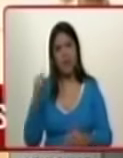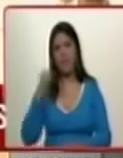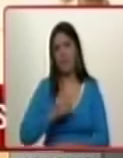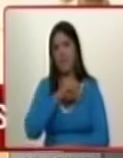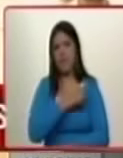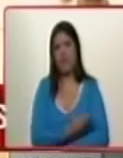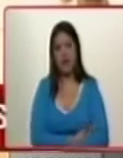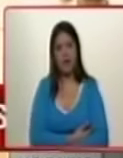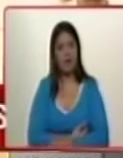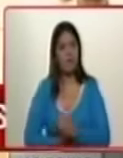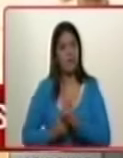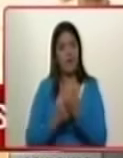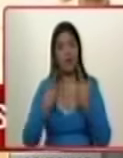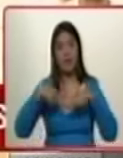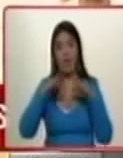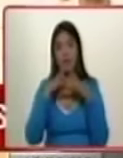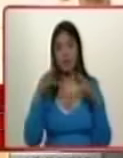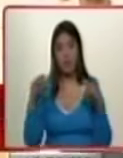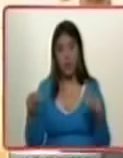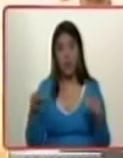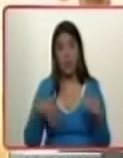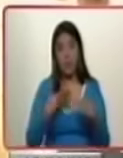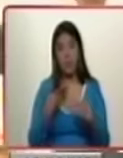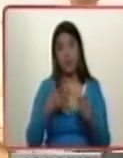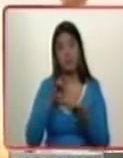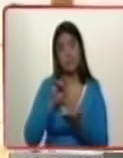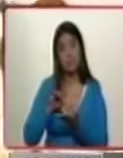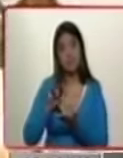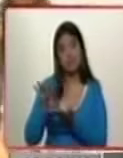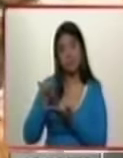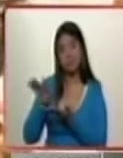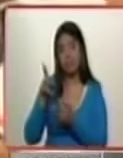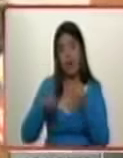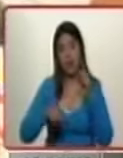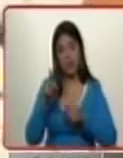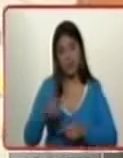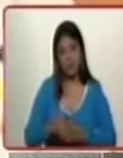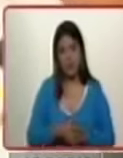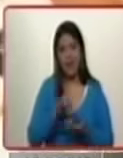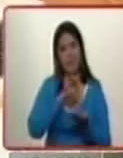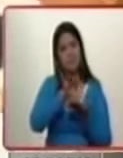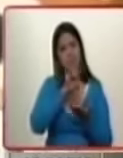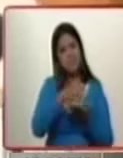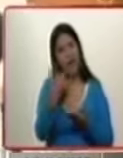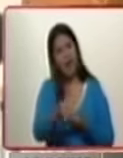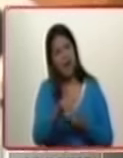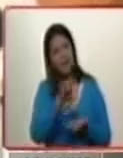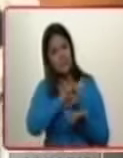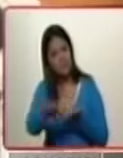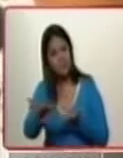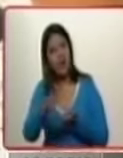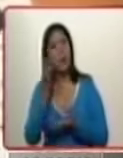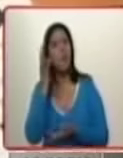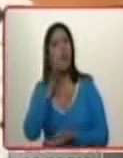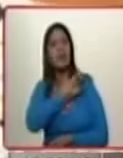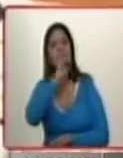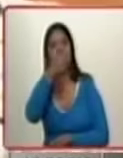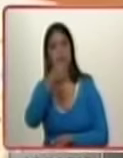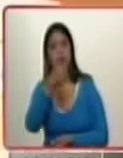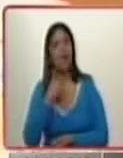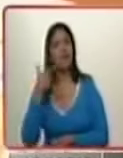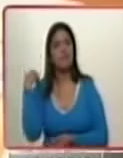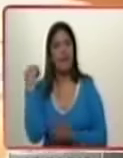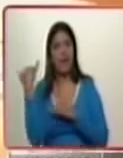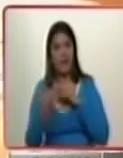del peso de nuestro superintendente en función de hacer las destituciones que corresponda. ¿Entre estas destituciones figura la destitución de la directora, de la antigua directora